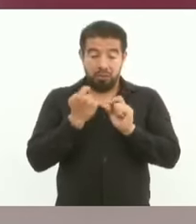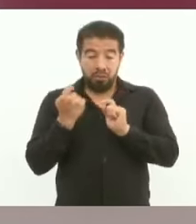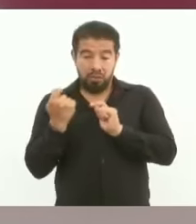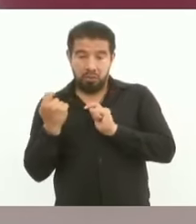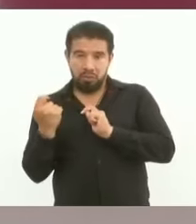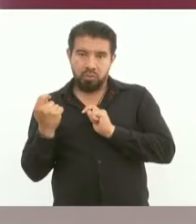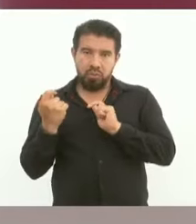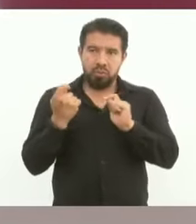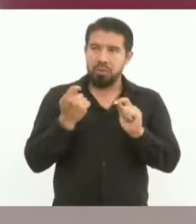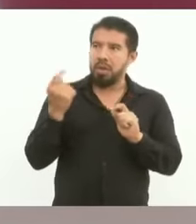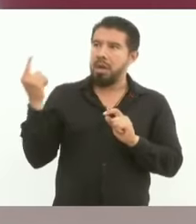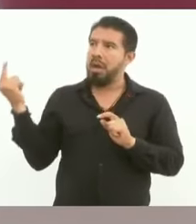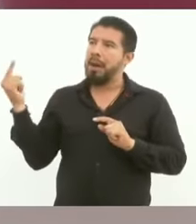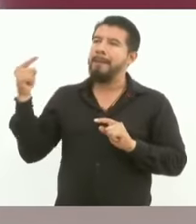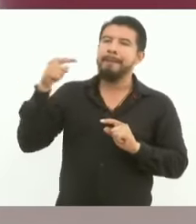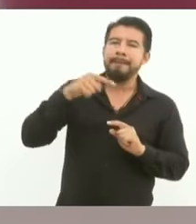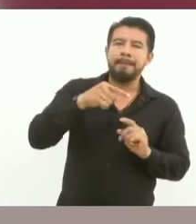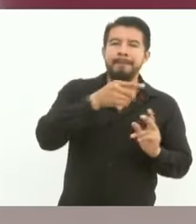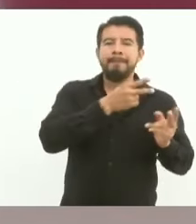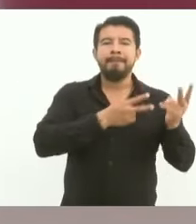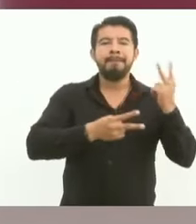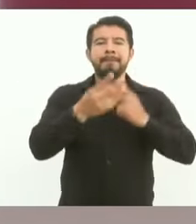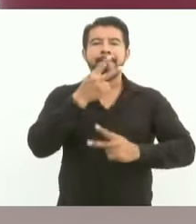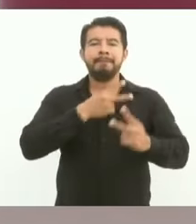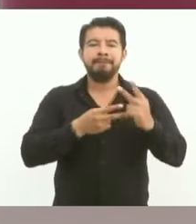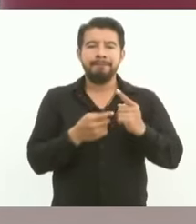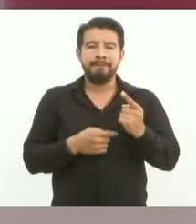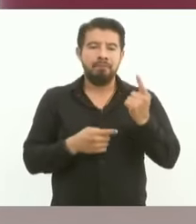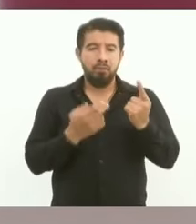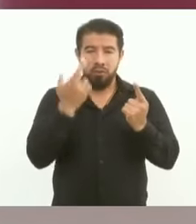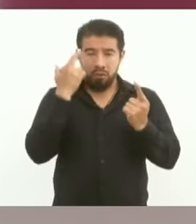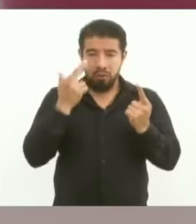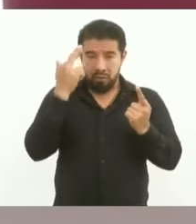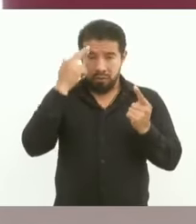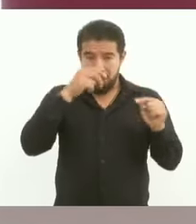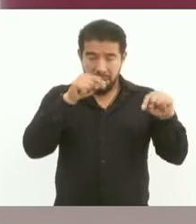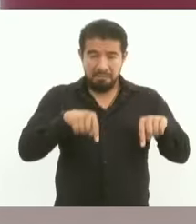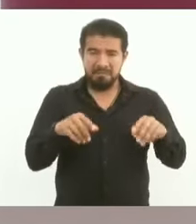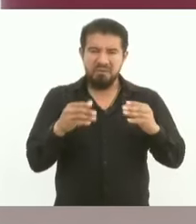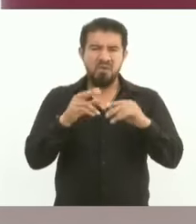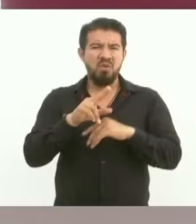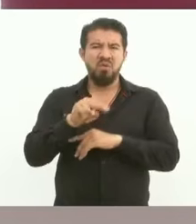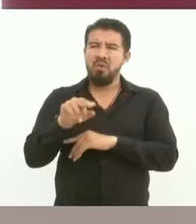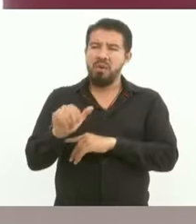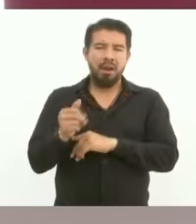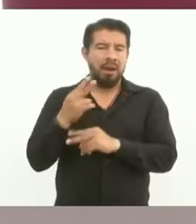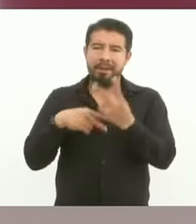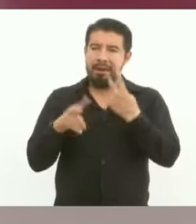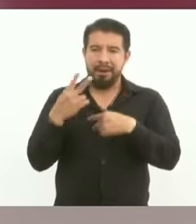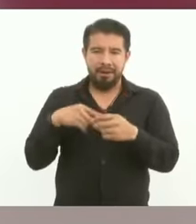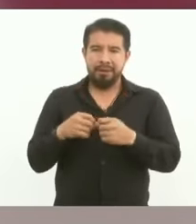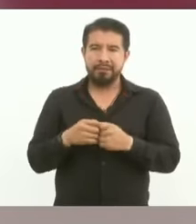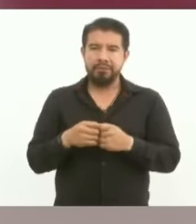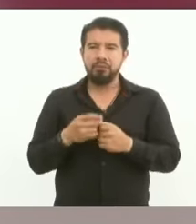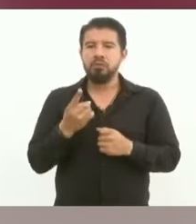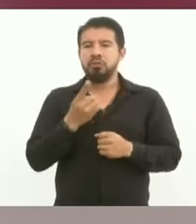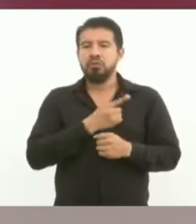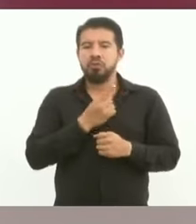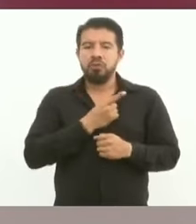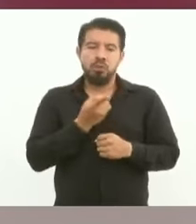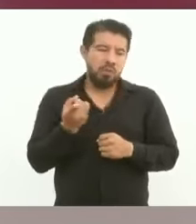venir a nuestro país un rey. Nunca. Entonces, desde allá, y